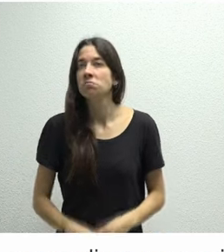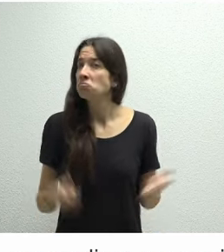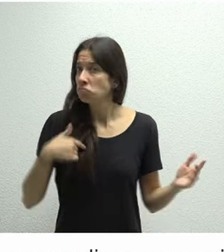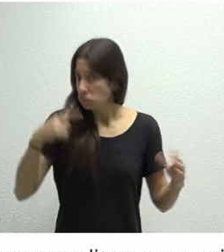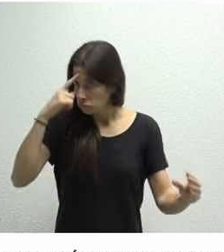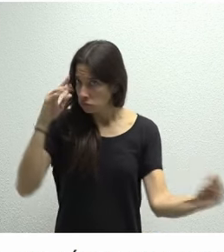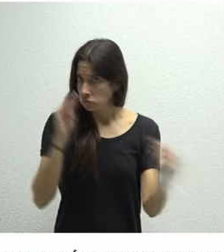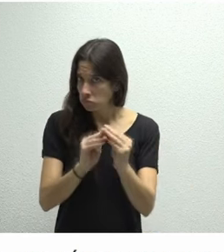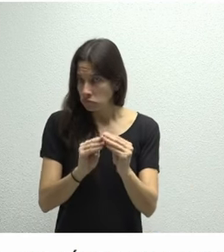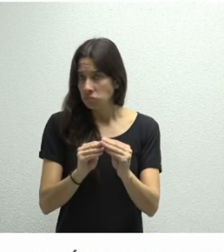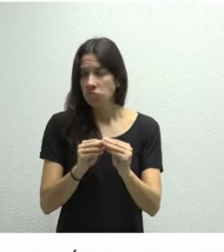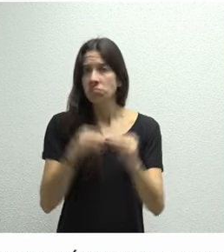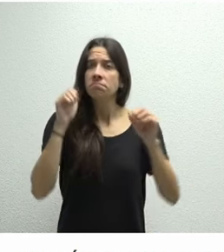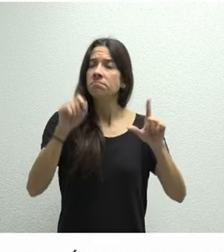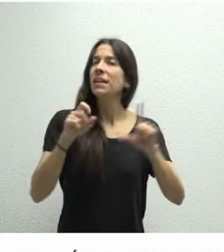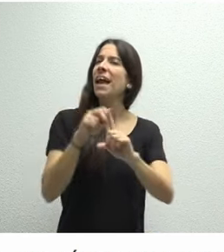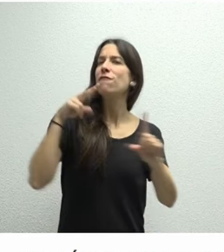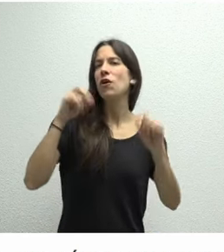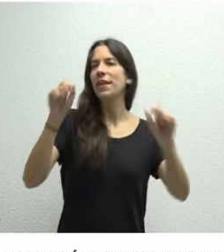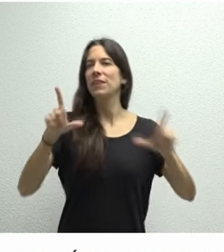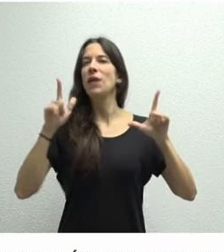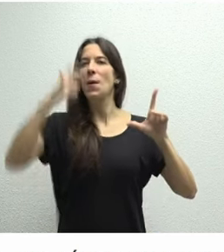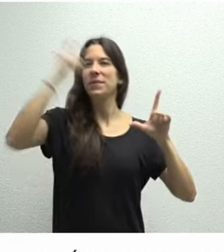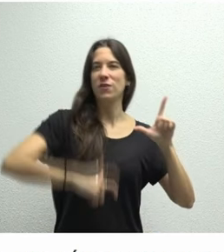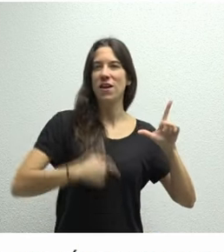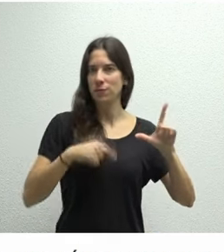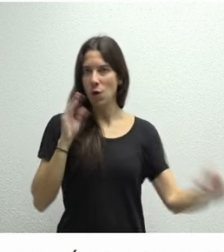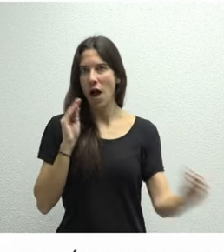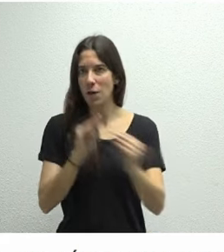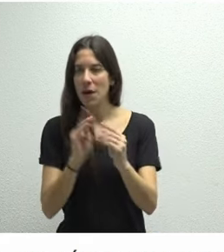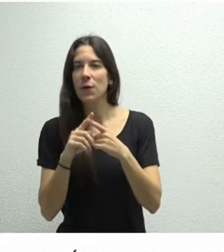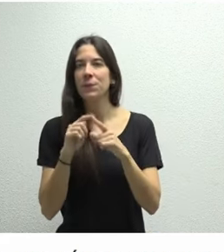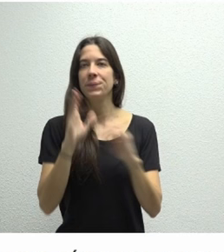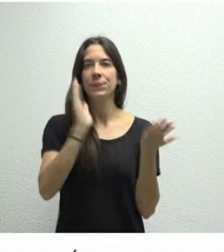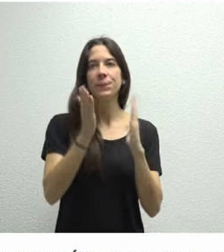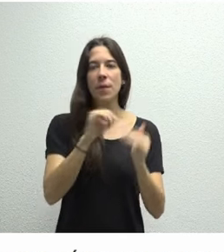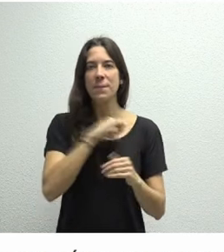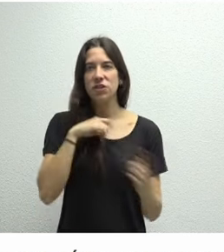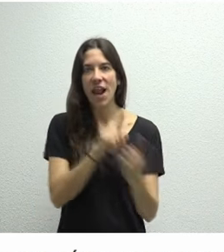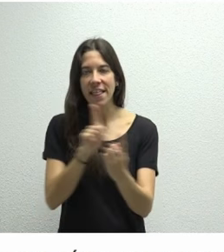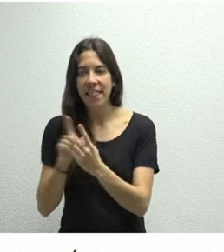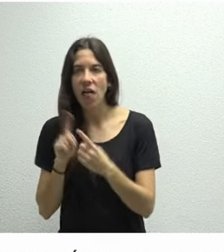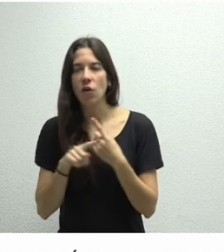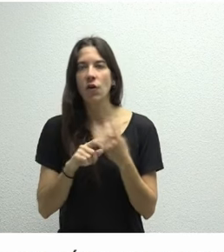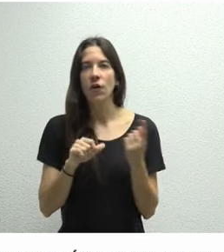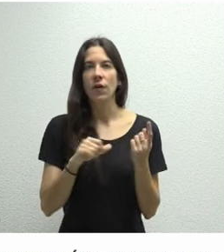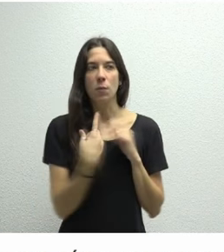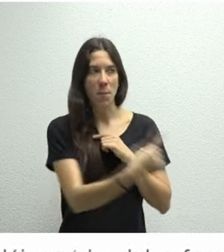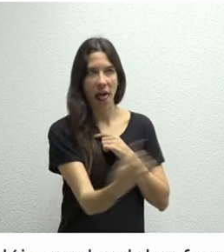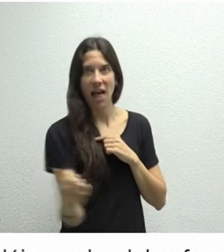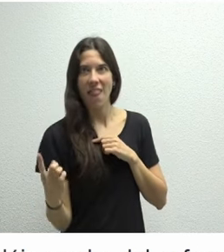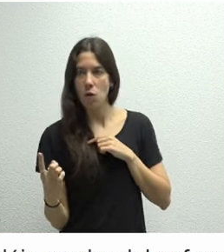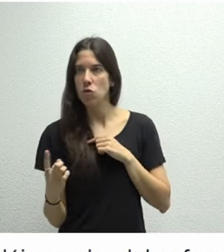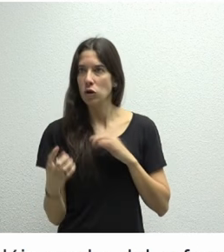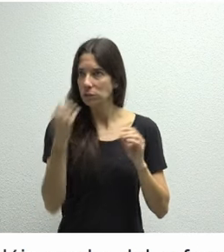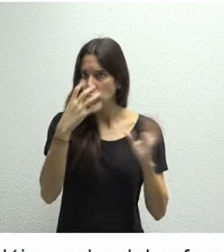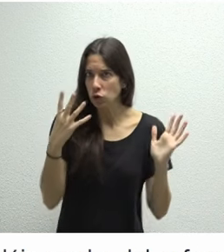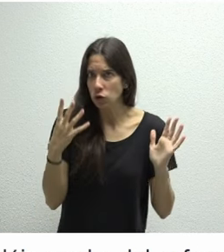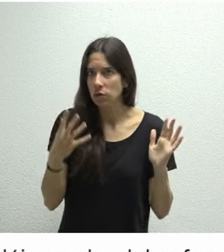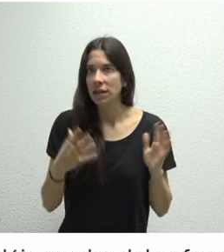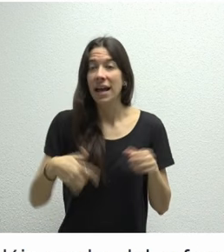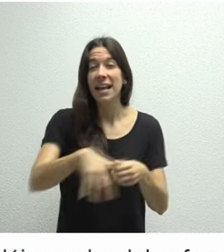enfoque centrado en la persona en los abordajes personalizados individuales Estaría bueno que se está haciendo en todo el resto de